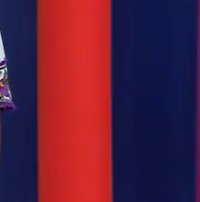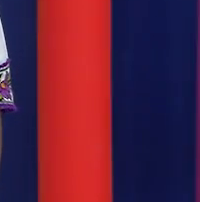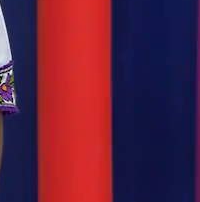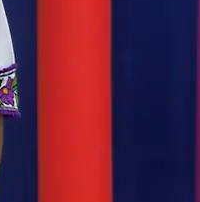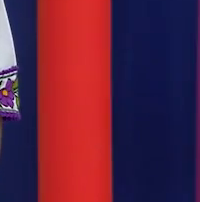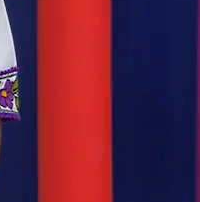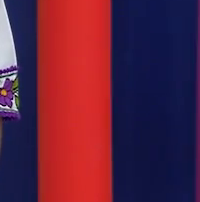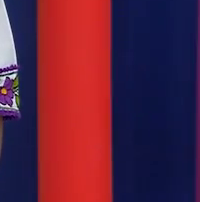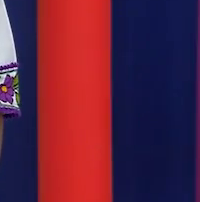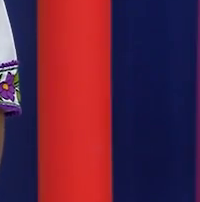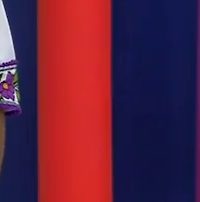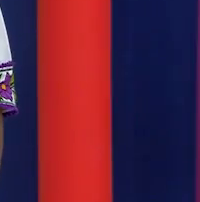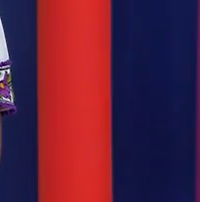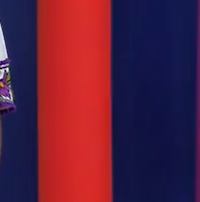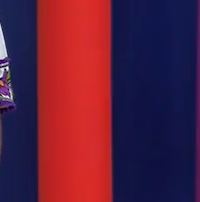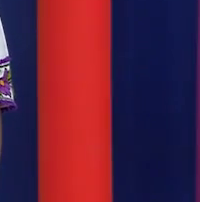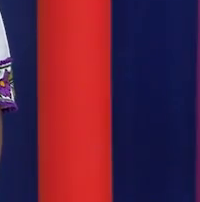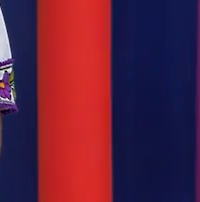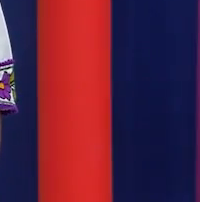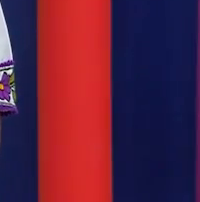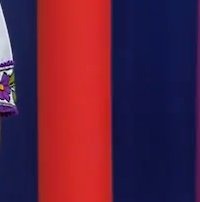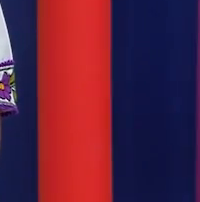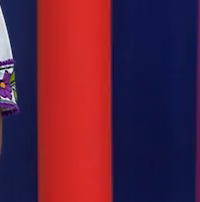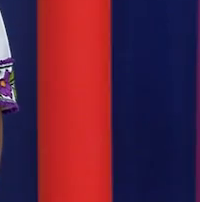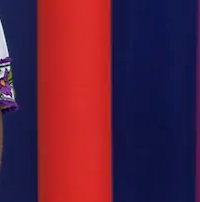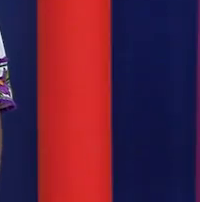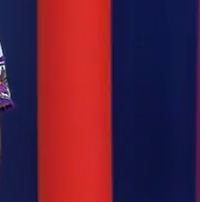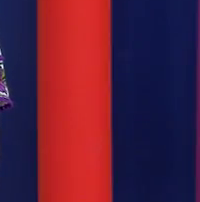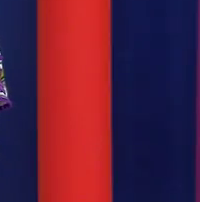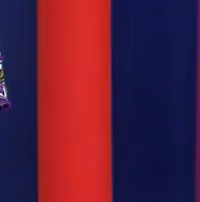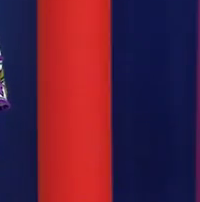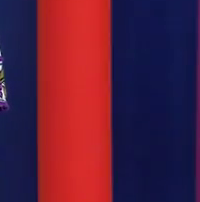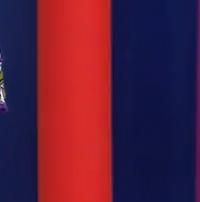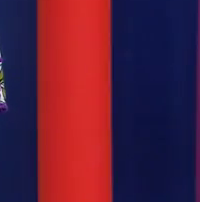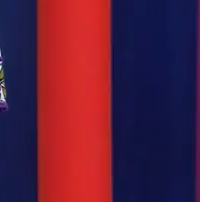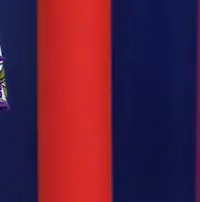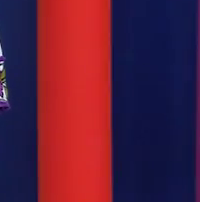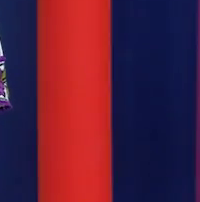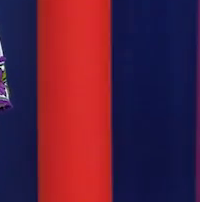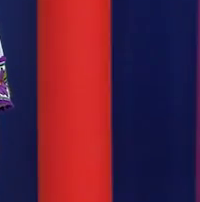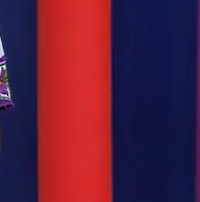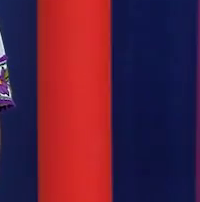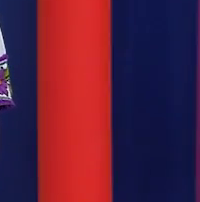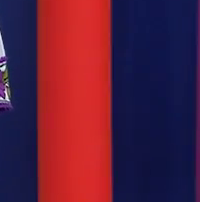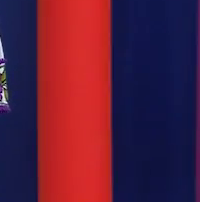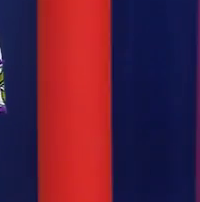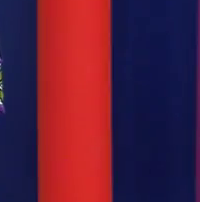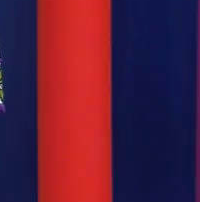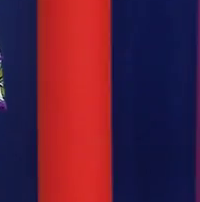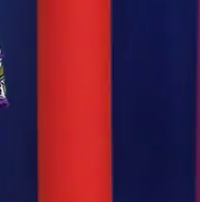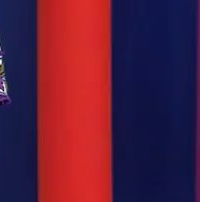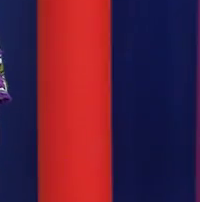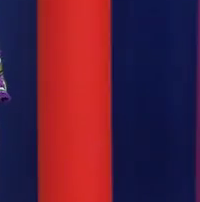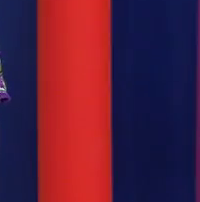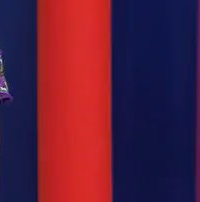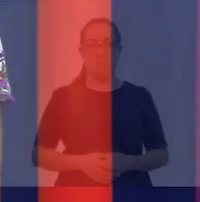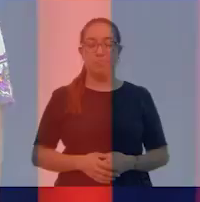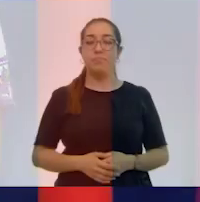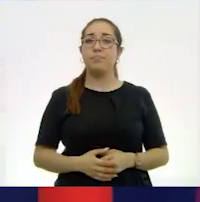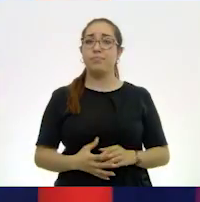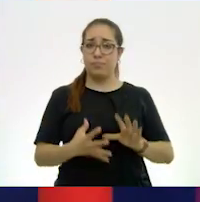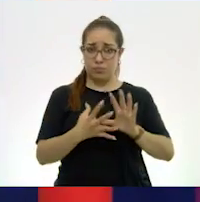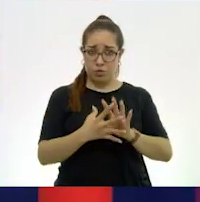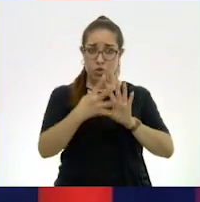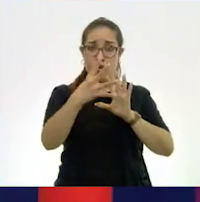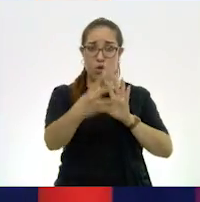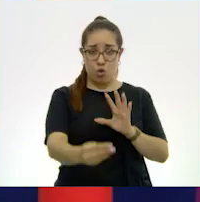haganchu yupinyu nieche cuatro catresig micha y ñañatro. Repitan conmigo los